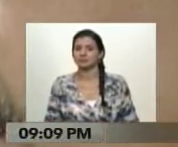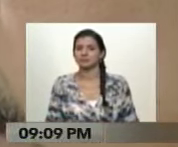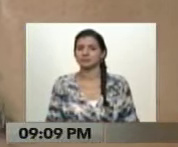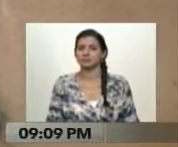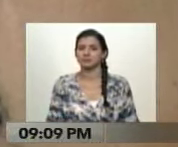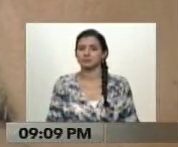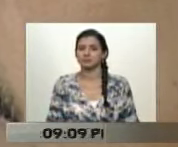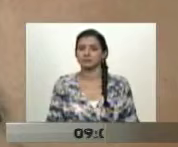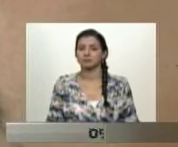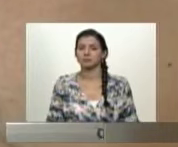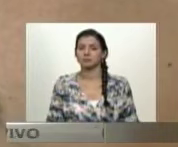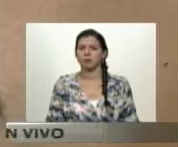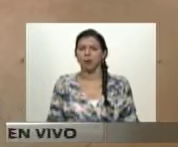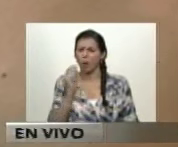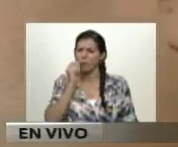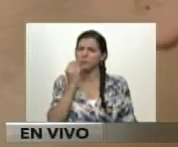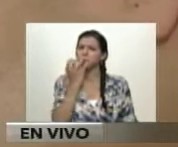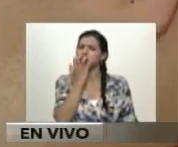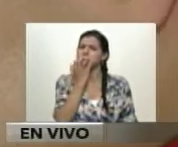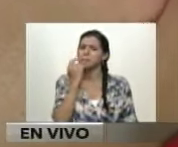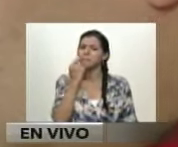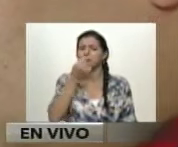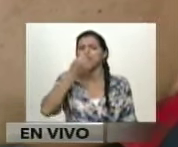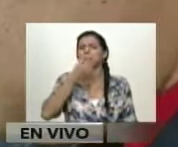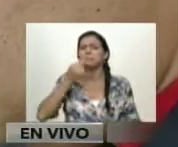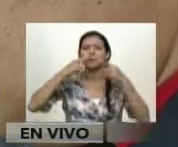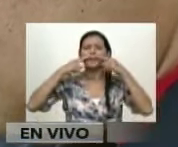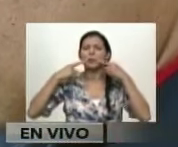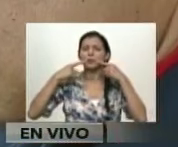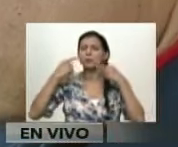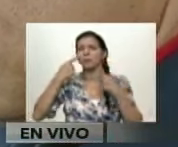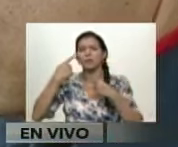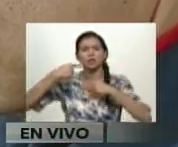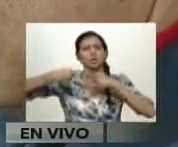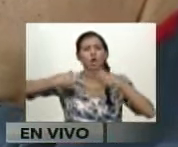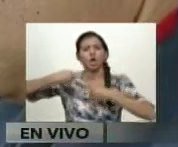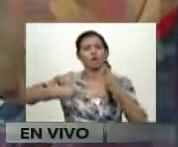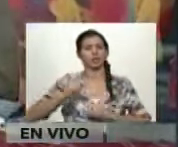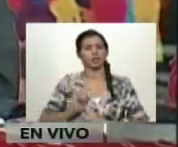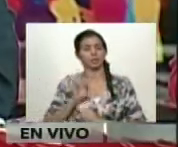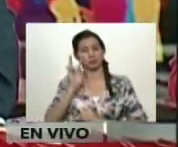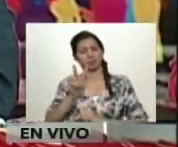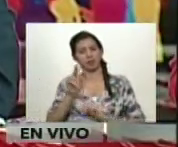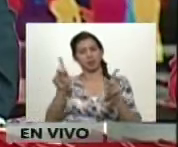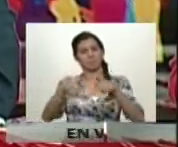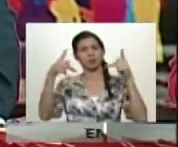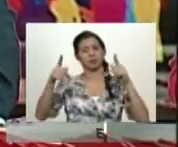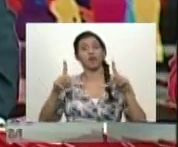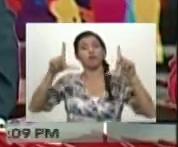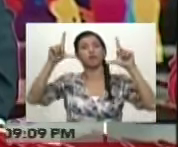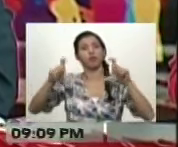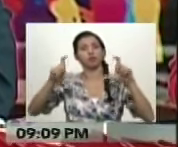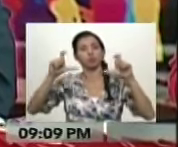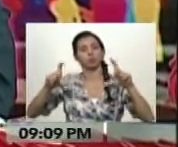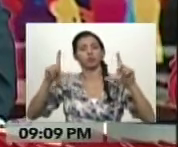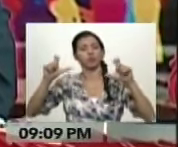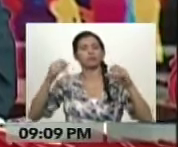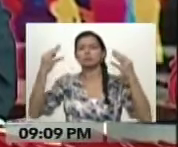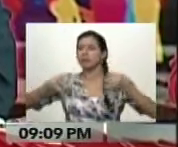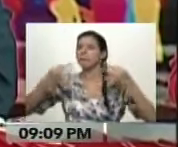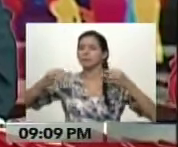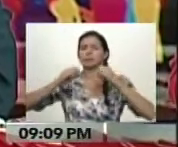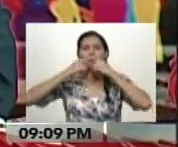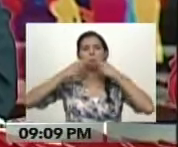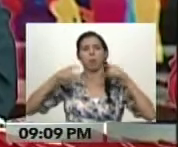ese tipo bigotudo, extraño, que no es de este país, sale todos los días en la primera plana de los periódicos y en la televisión, como es en España,